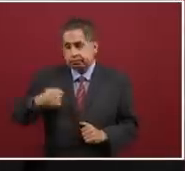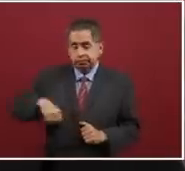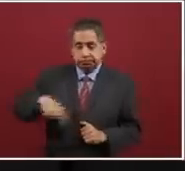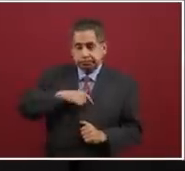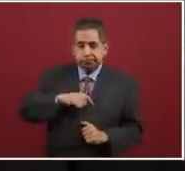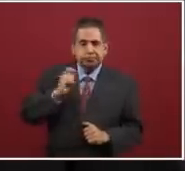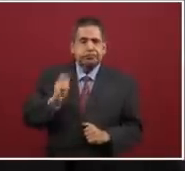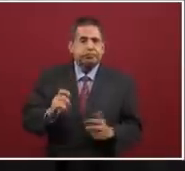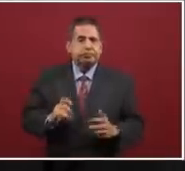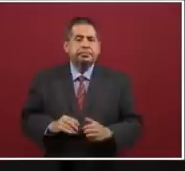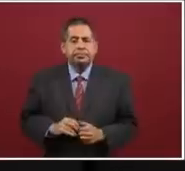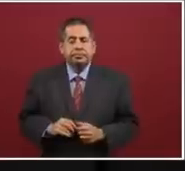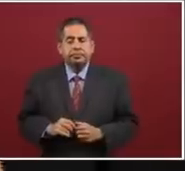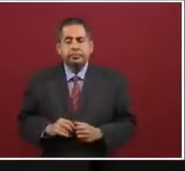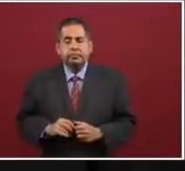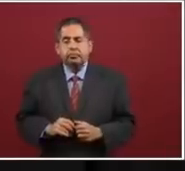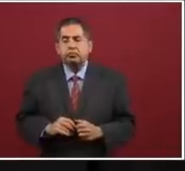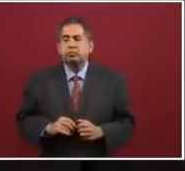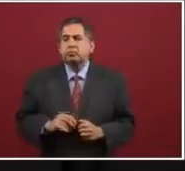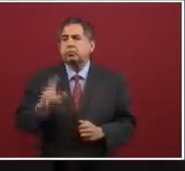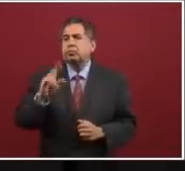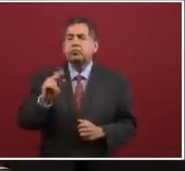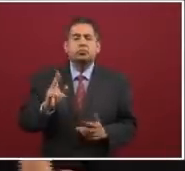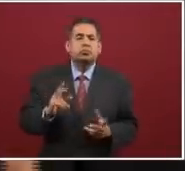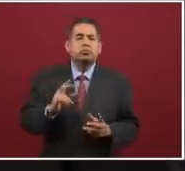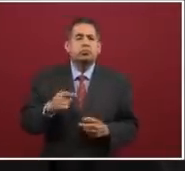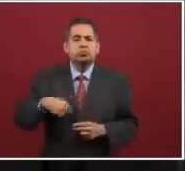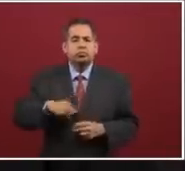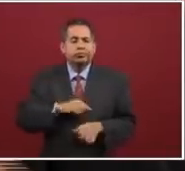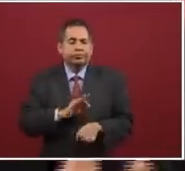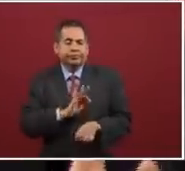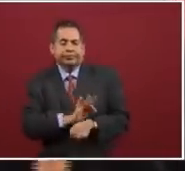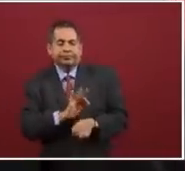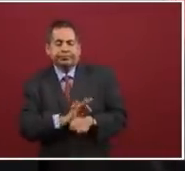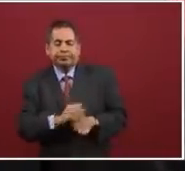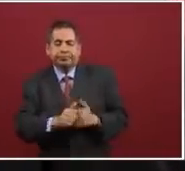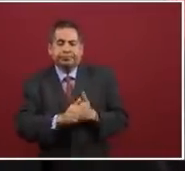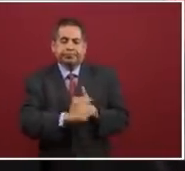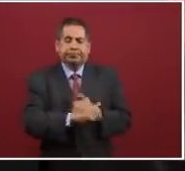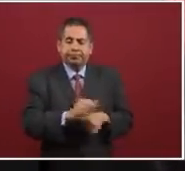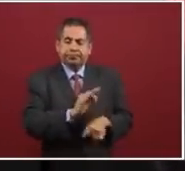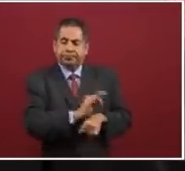no vamos a hacer tapadera de nadie